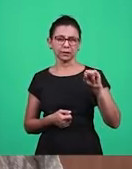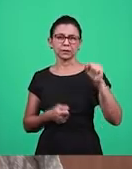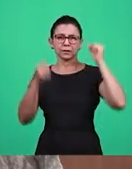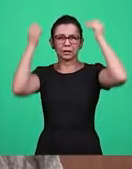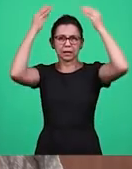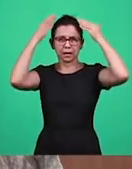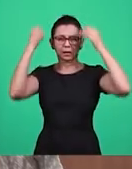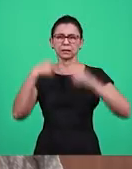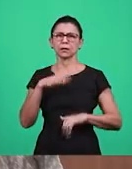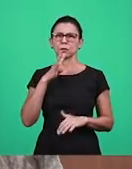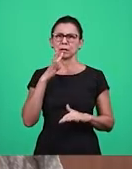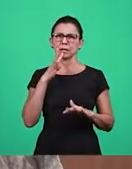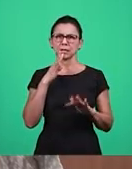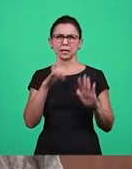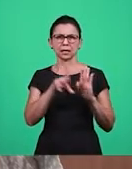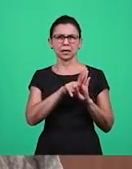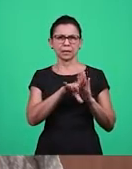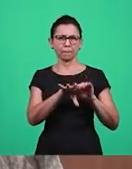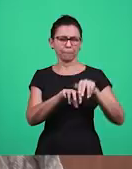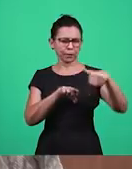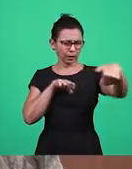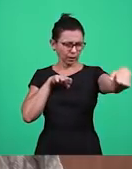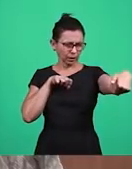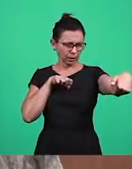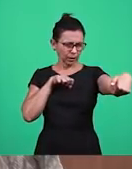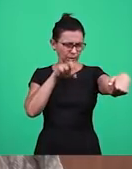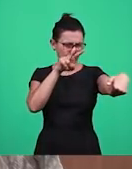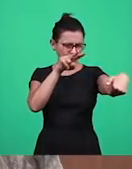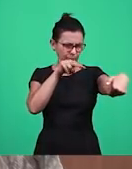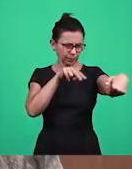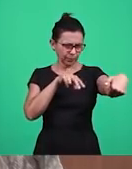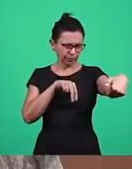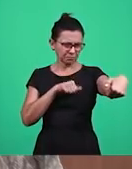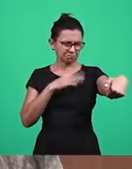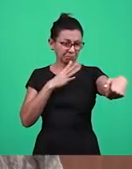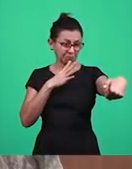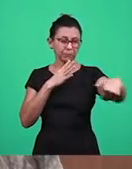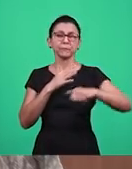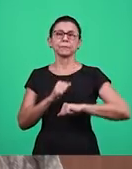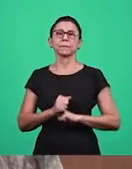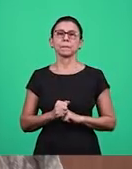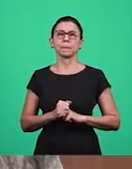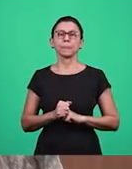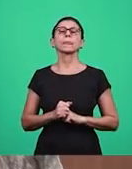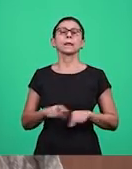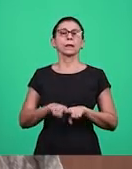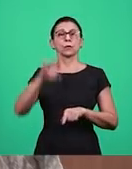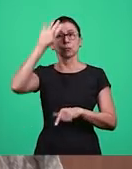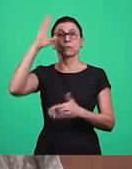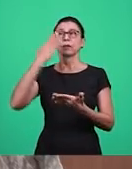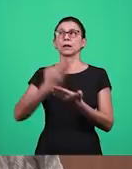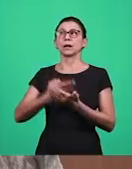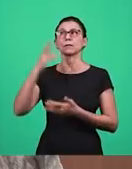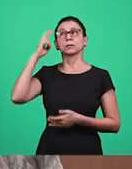Dios, conocía la ley, sabía todas las cosas, sabía cómo era confiar en el Señor. Pero un